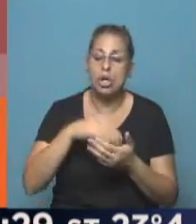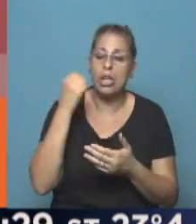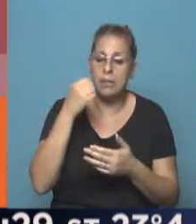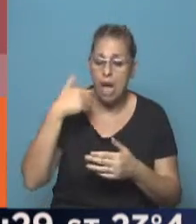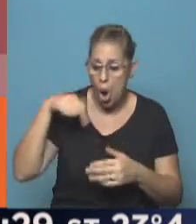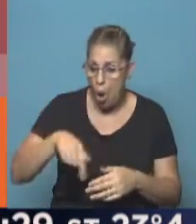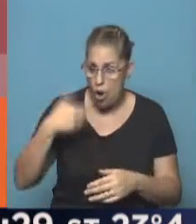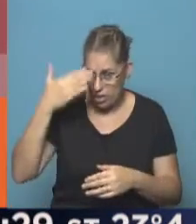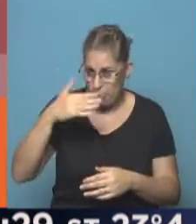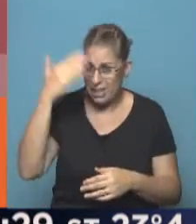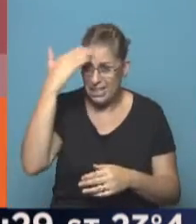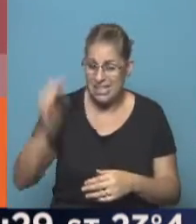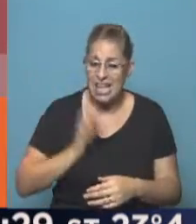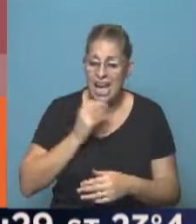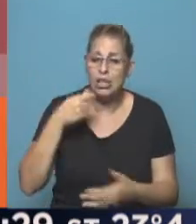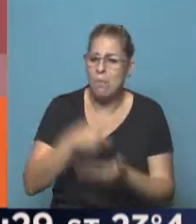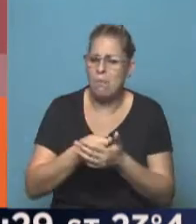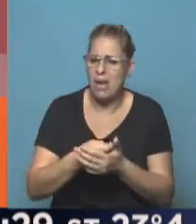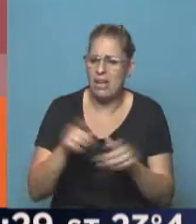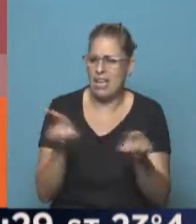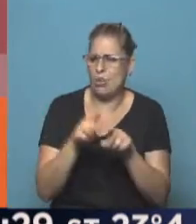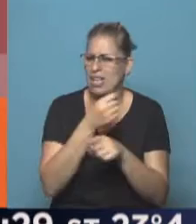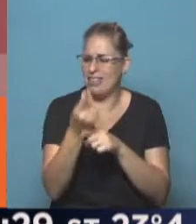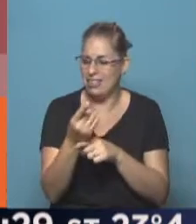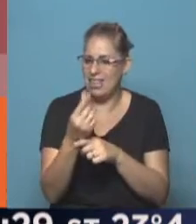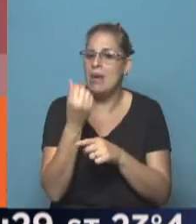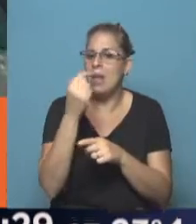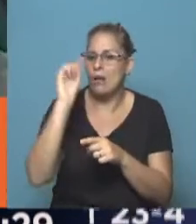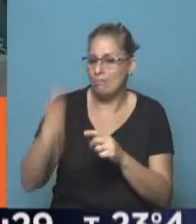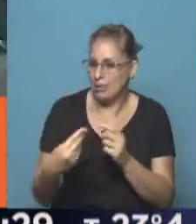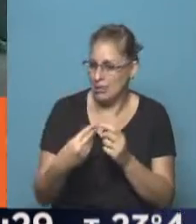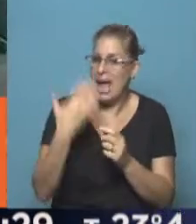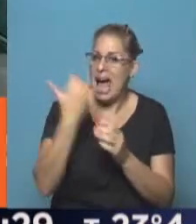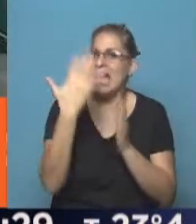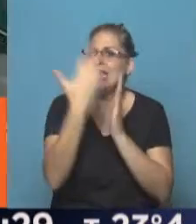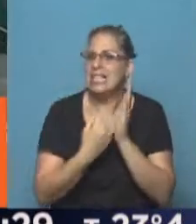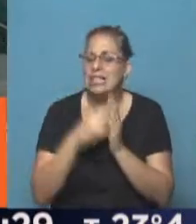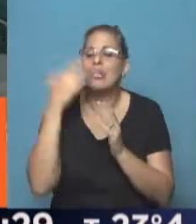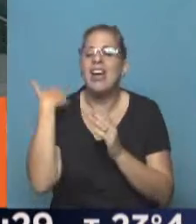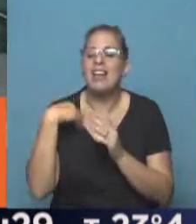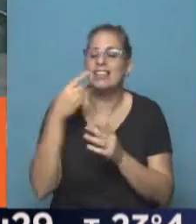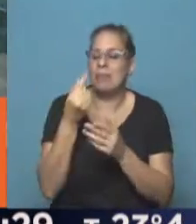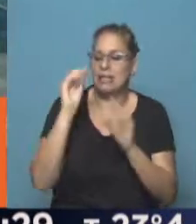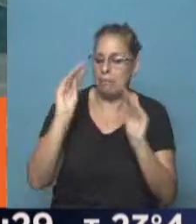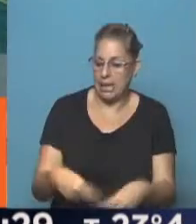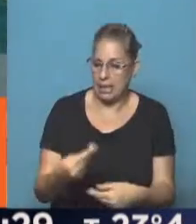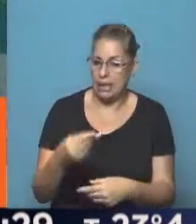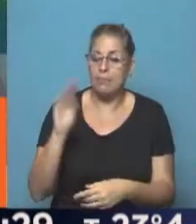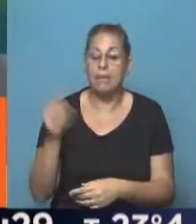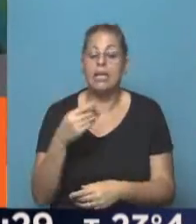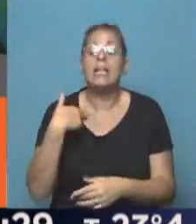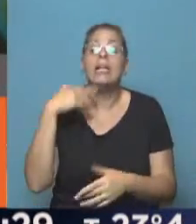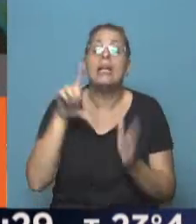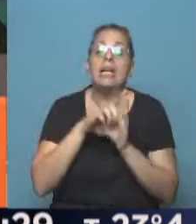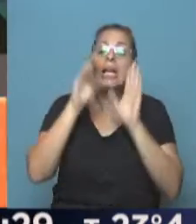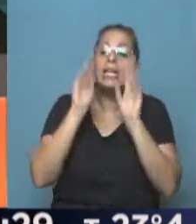años después, paga lo mismo, ya esa plata no vale... hay una quita porque la plata se licuó. La realidad es que no hay, si bien la ley de quiebras